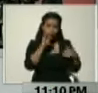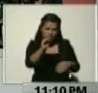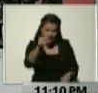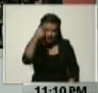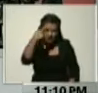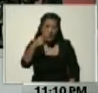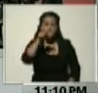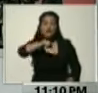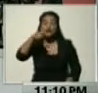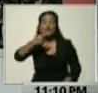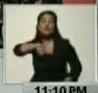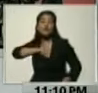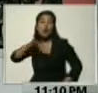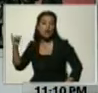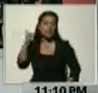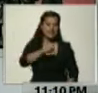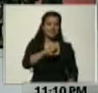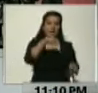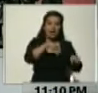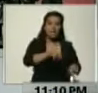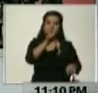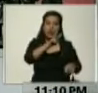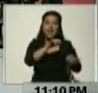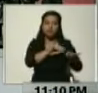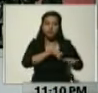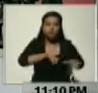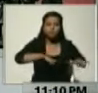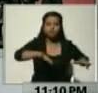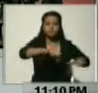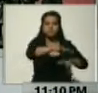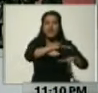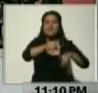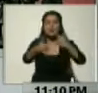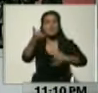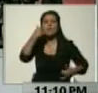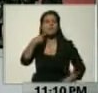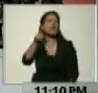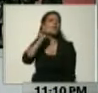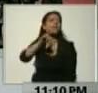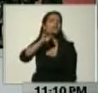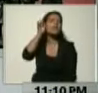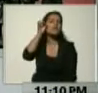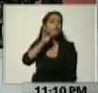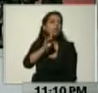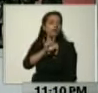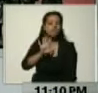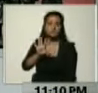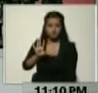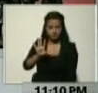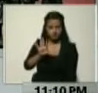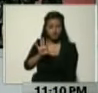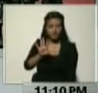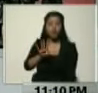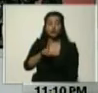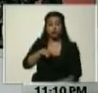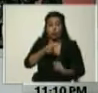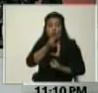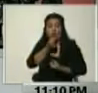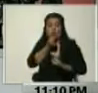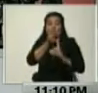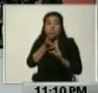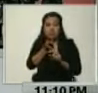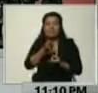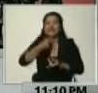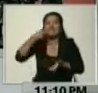por cierto, llamaron diciendo que era mentira. Ajá. Es muy extraño, pero el viernes 18, mire, mi compadre, cuando yo digo algo aquí, eso